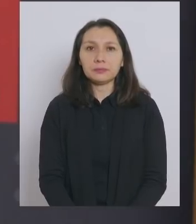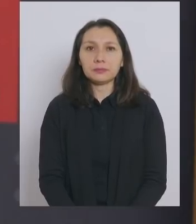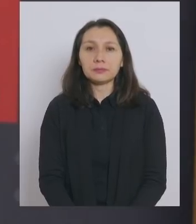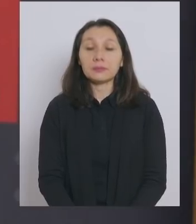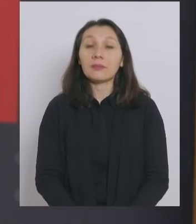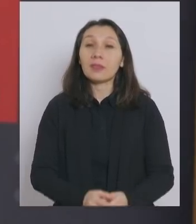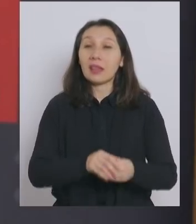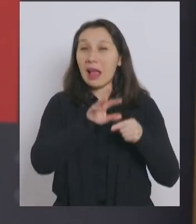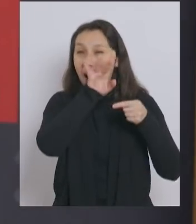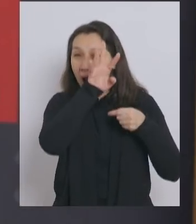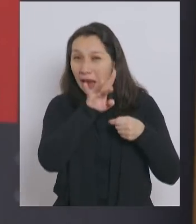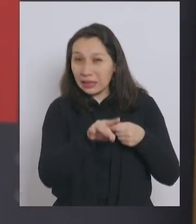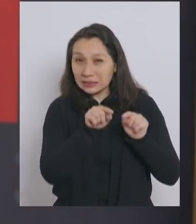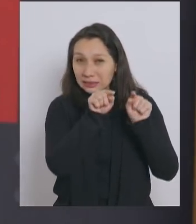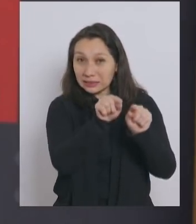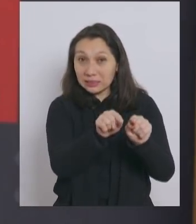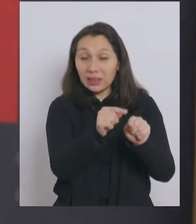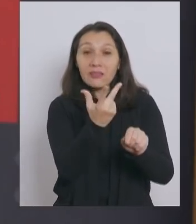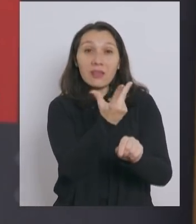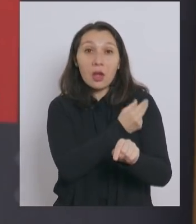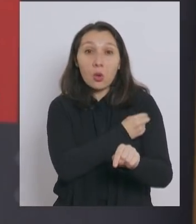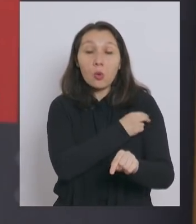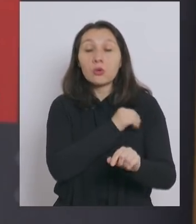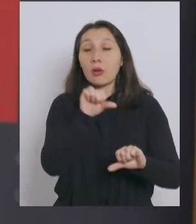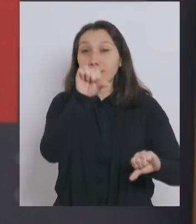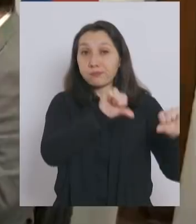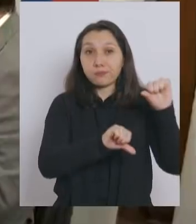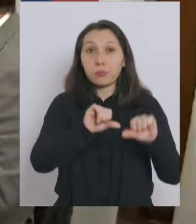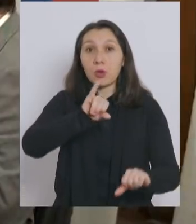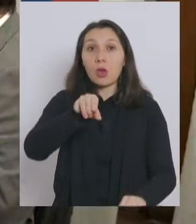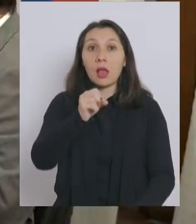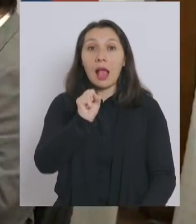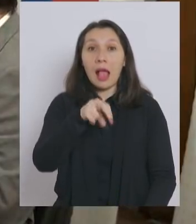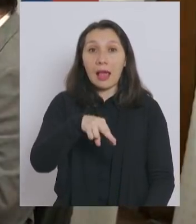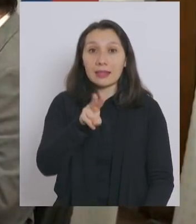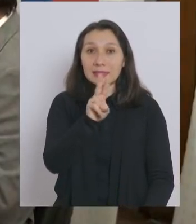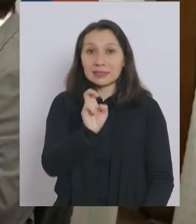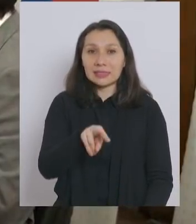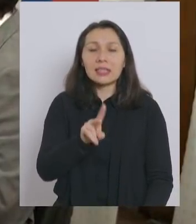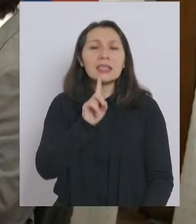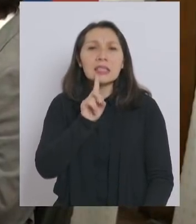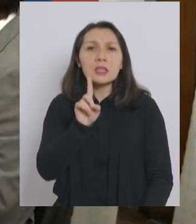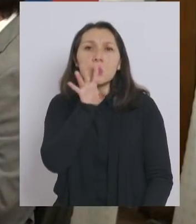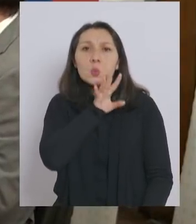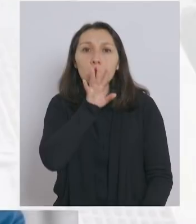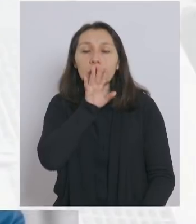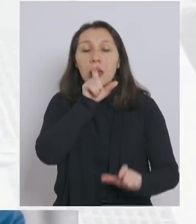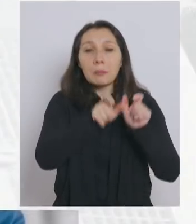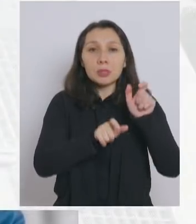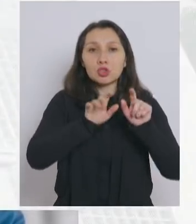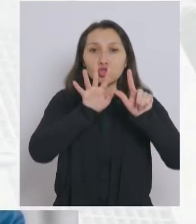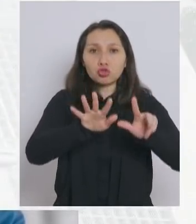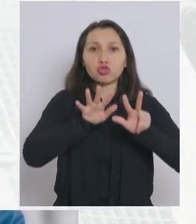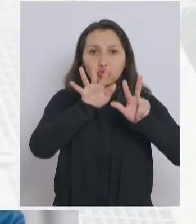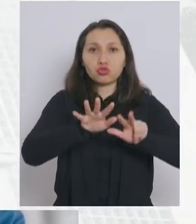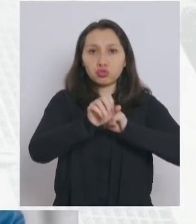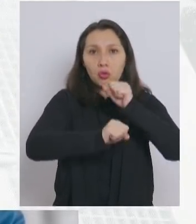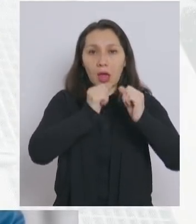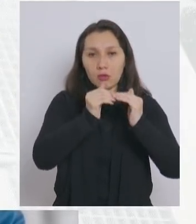Entonces, las características de datos de la vacuna del laboratorio Janssen, el uso es en personas de 18 años en